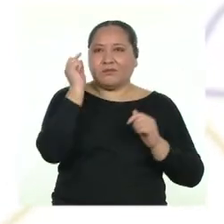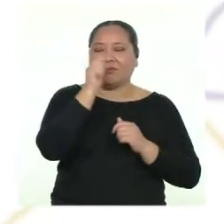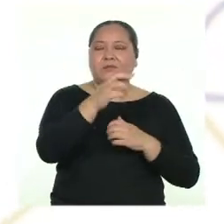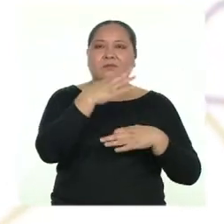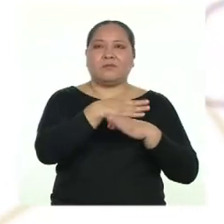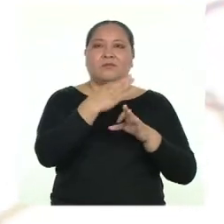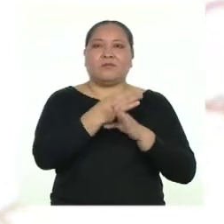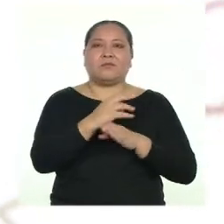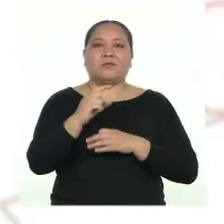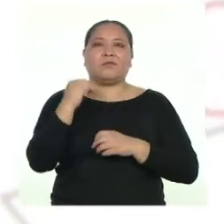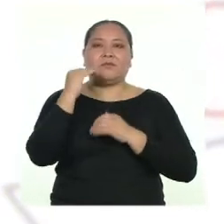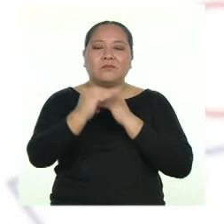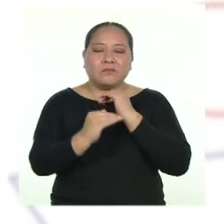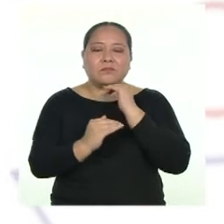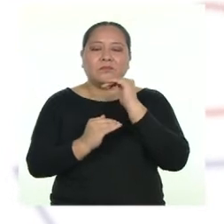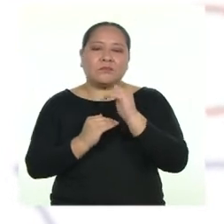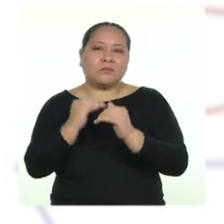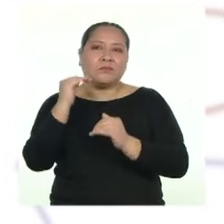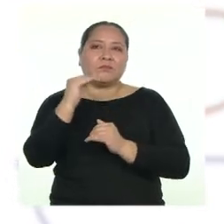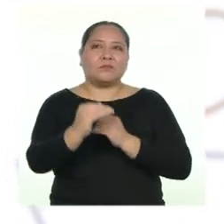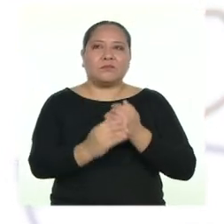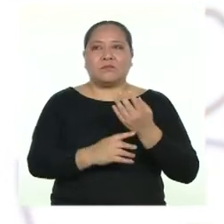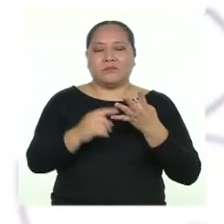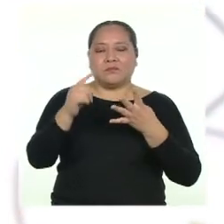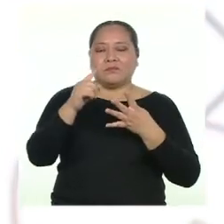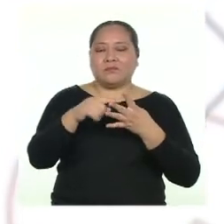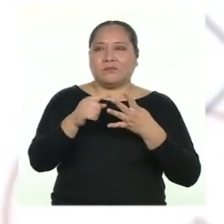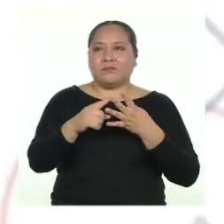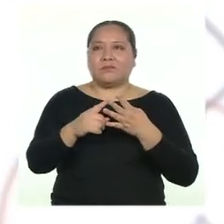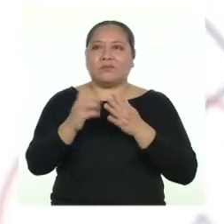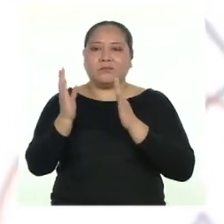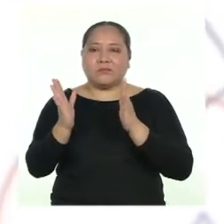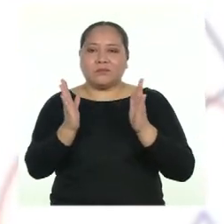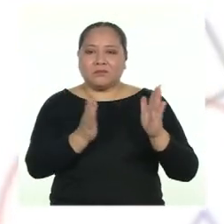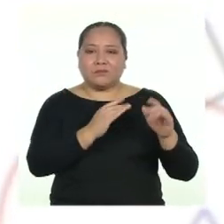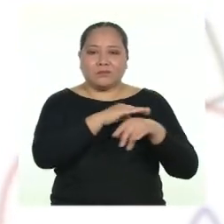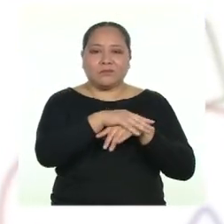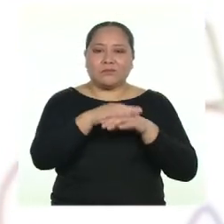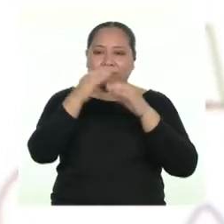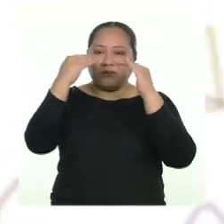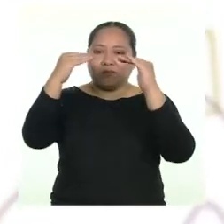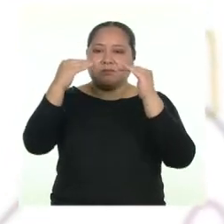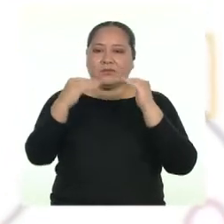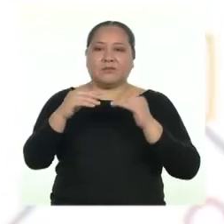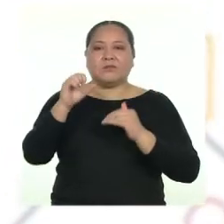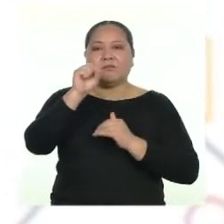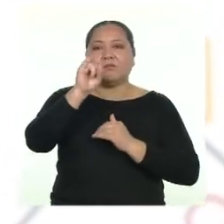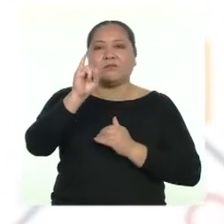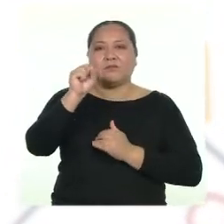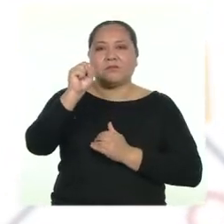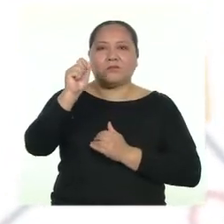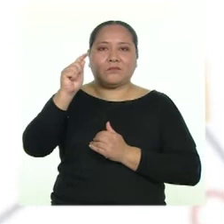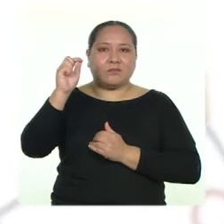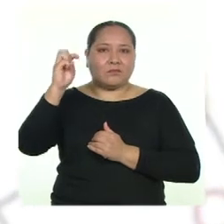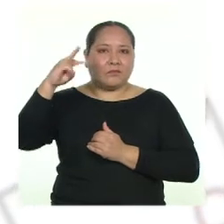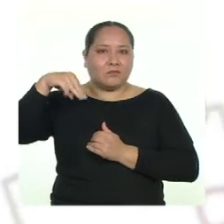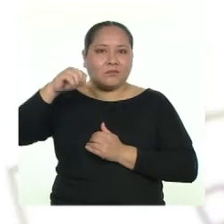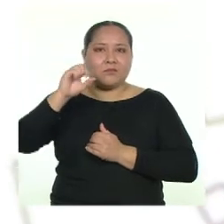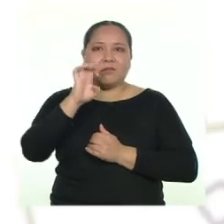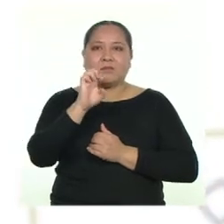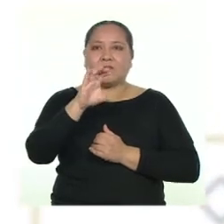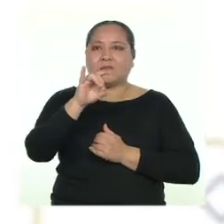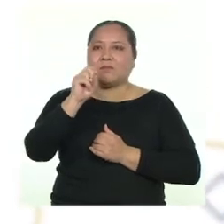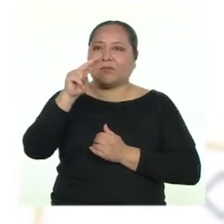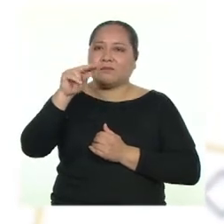caso, el paso a paso sería armar el sistema de ecuaciones, que en este caso ya lo tenemos.